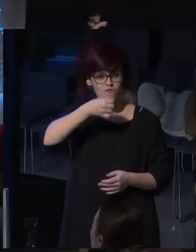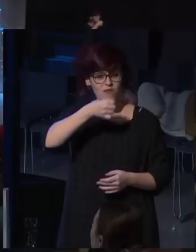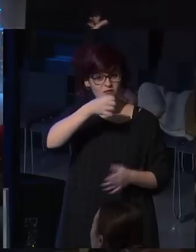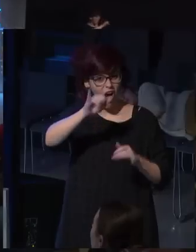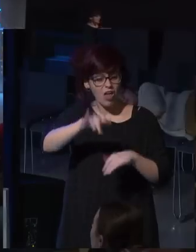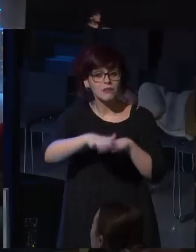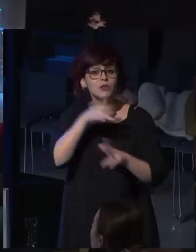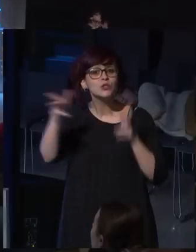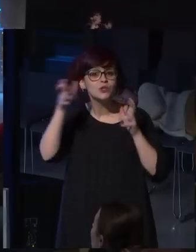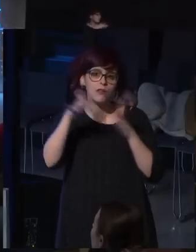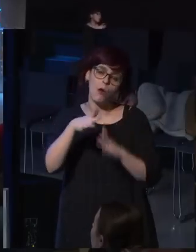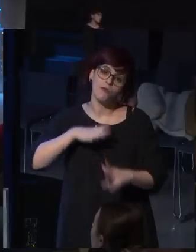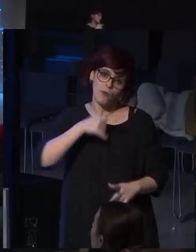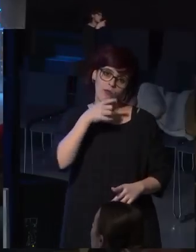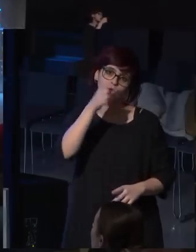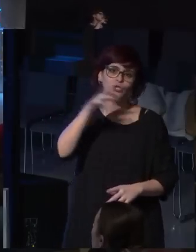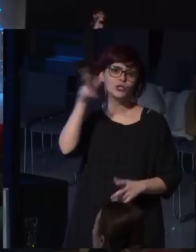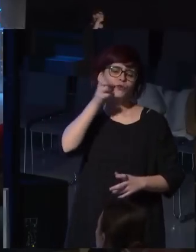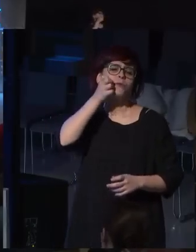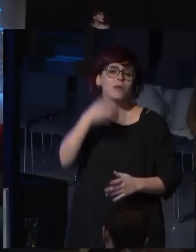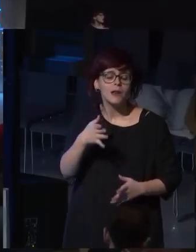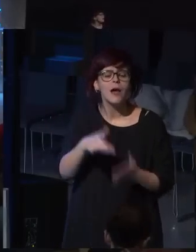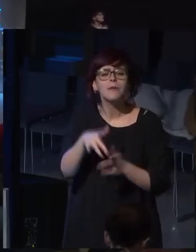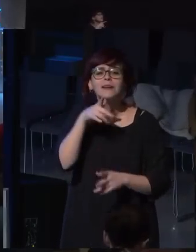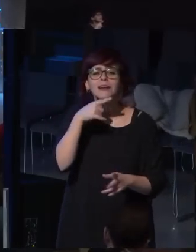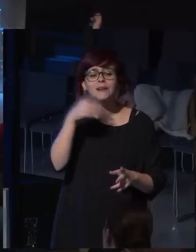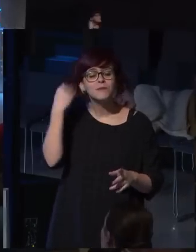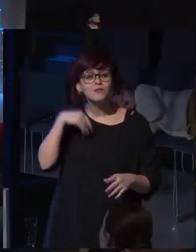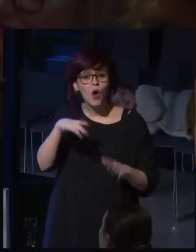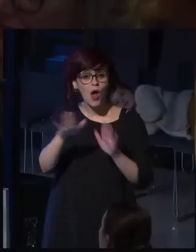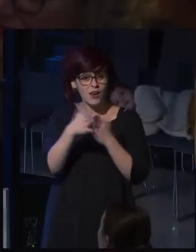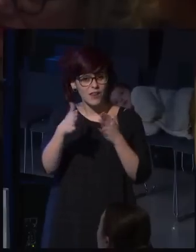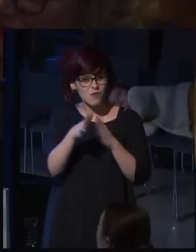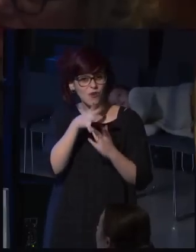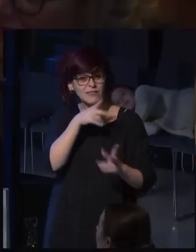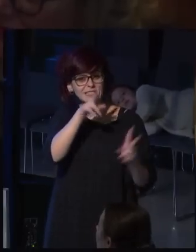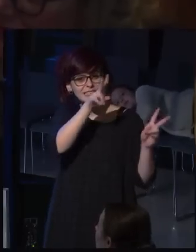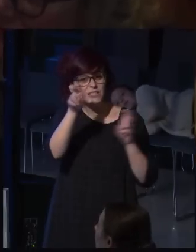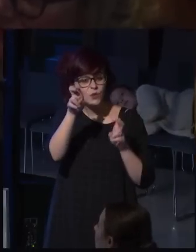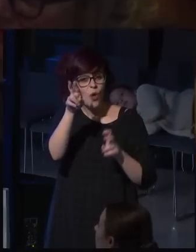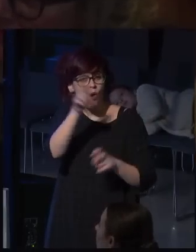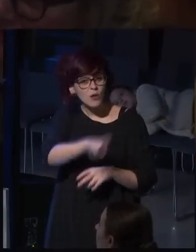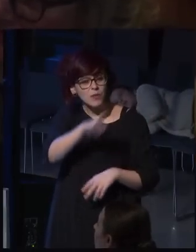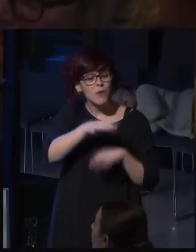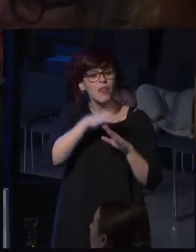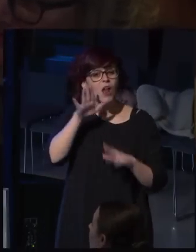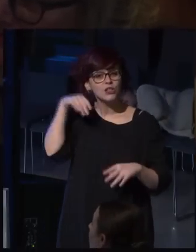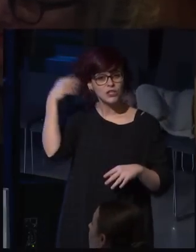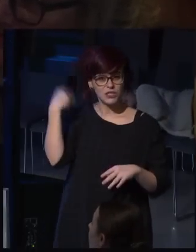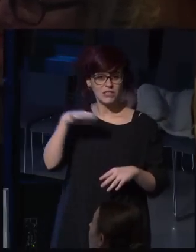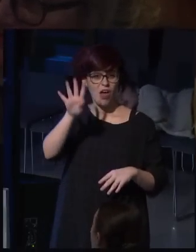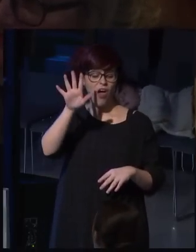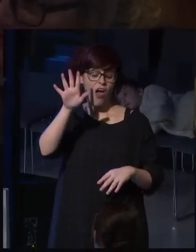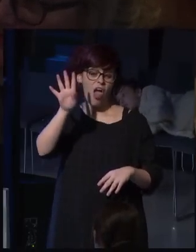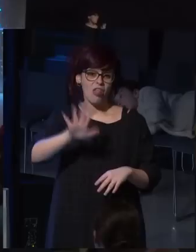ya que estamos hablando del sonido, que suene Feten. Voy a repetir el título de ese libro de grabación de los Beatles, que son, ¿cómo se llamaba?